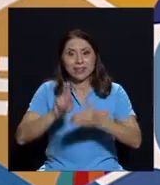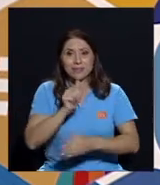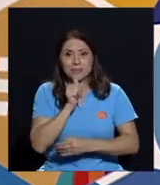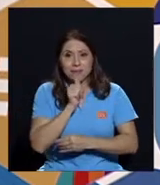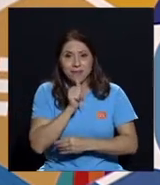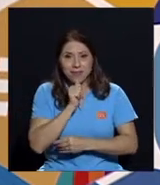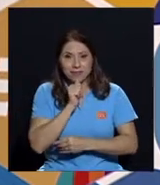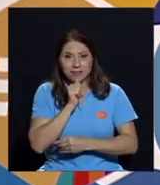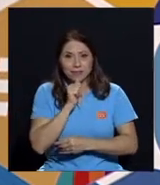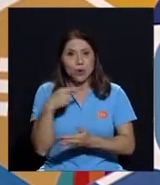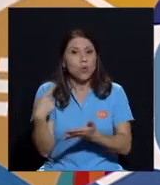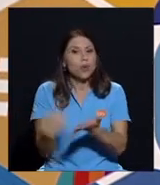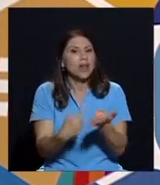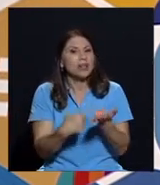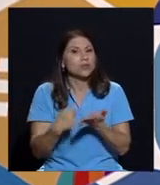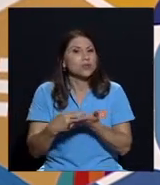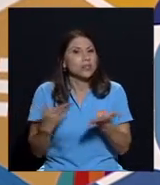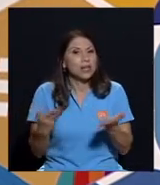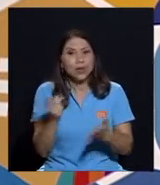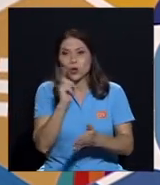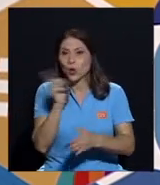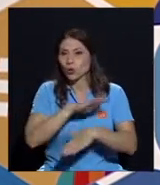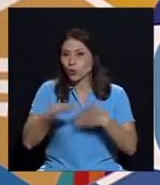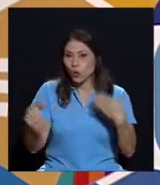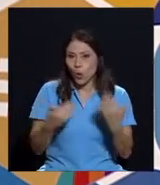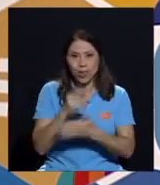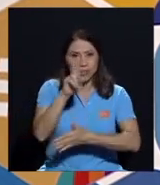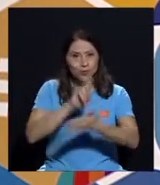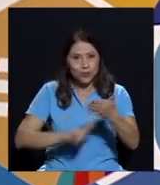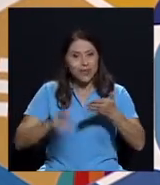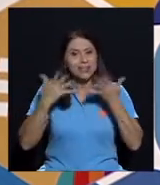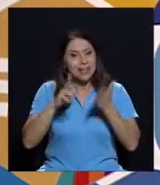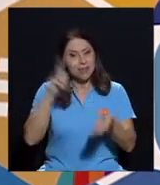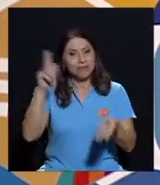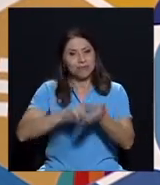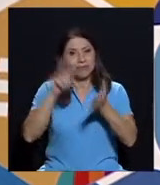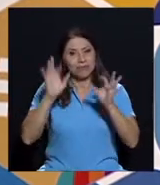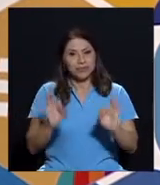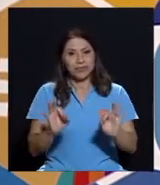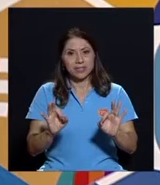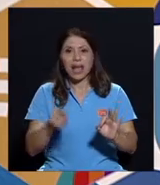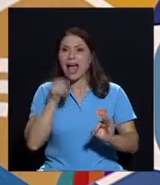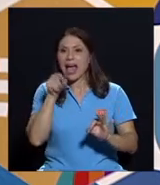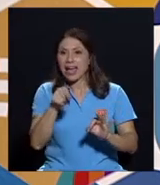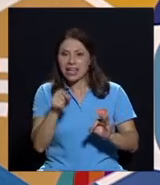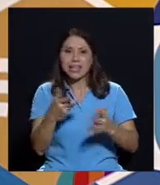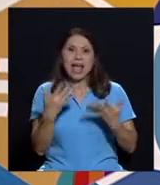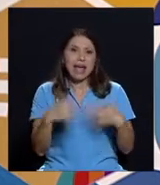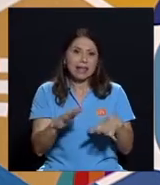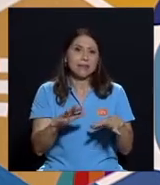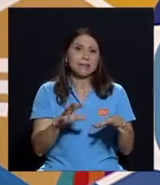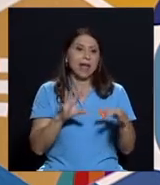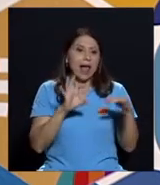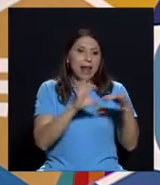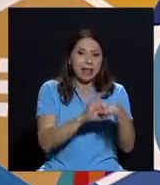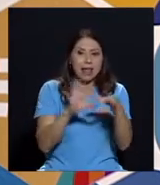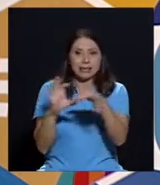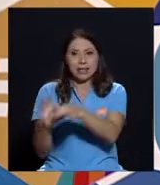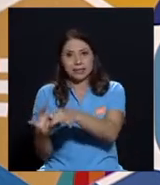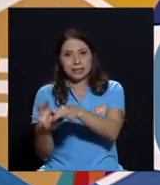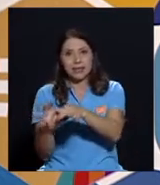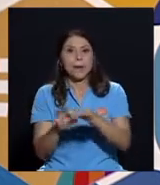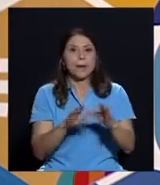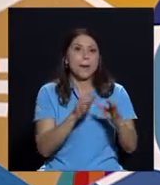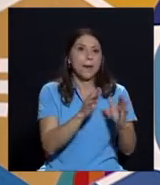es que no todas esas universidades están acreditadas ahí hay un margen de alianzas incluso privadas privadas o públicos